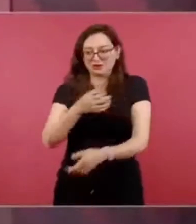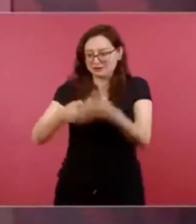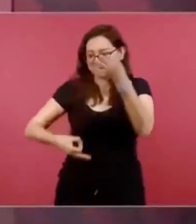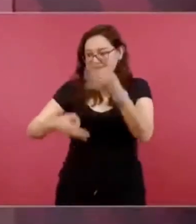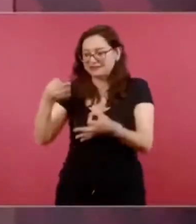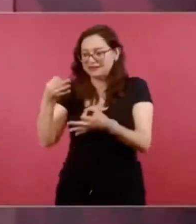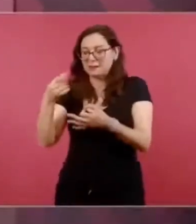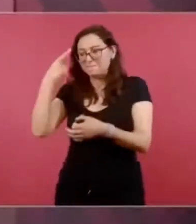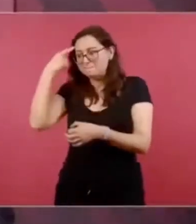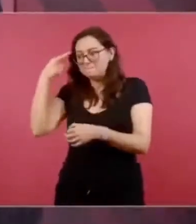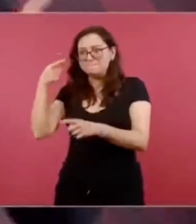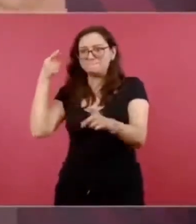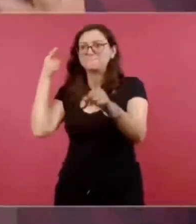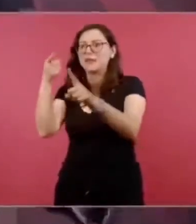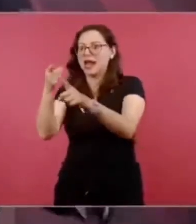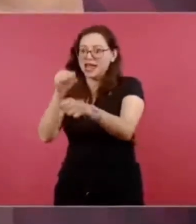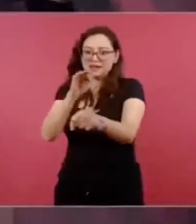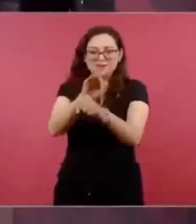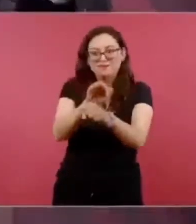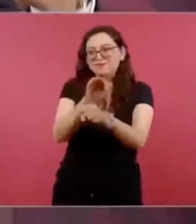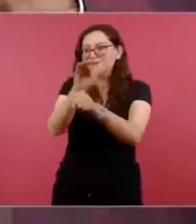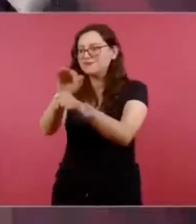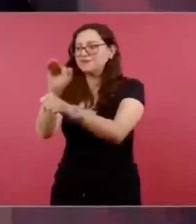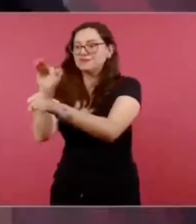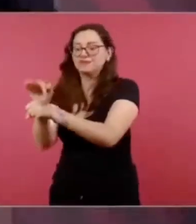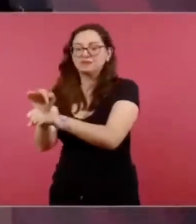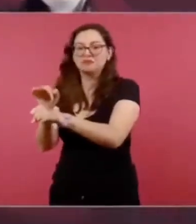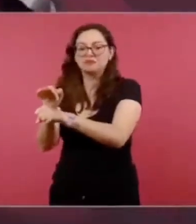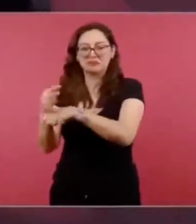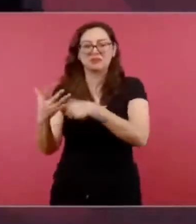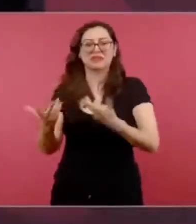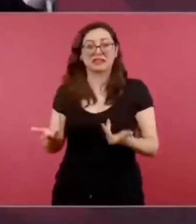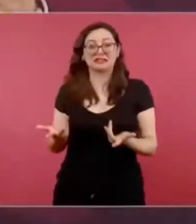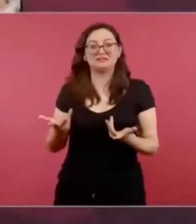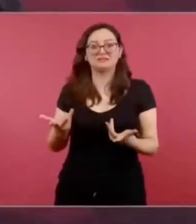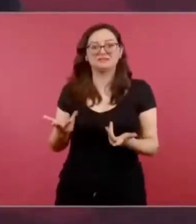maleados, pero ya van